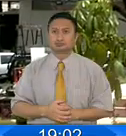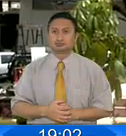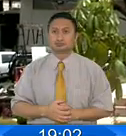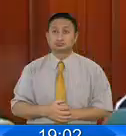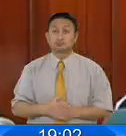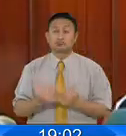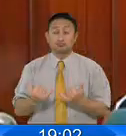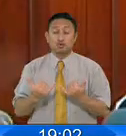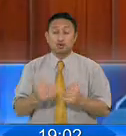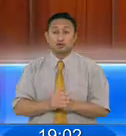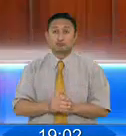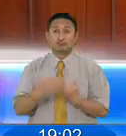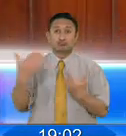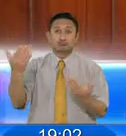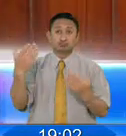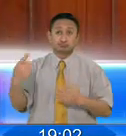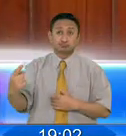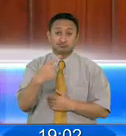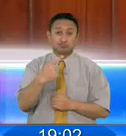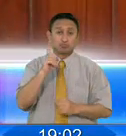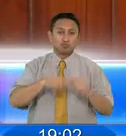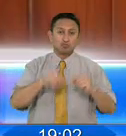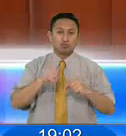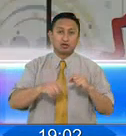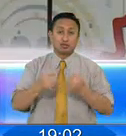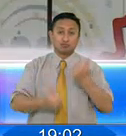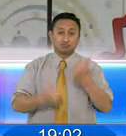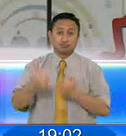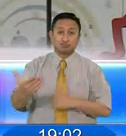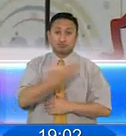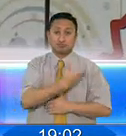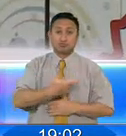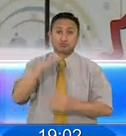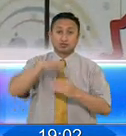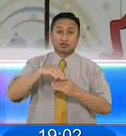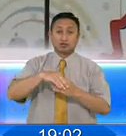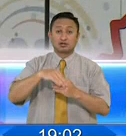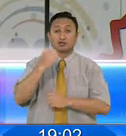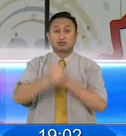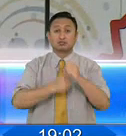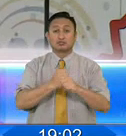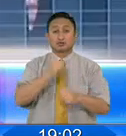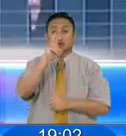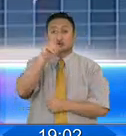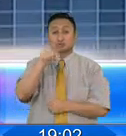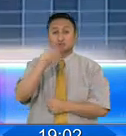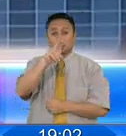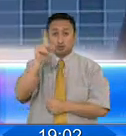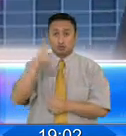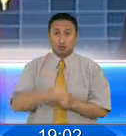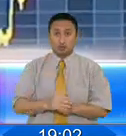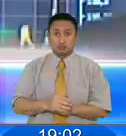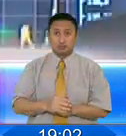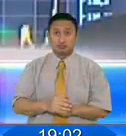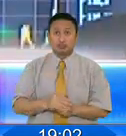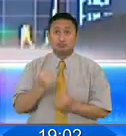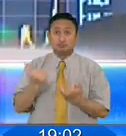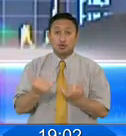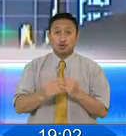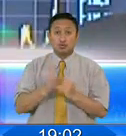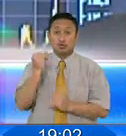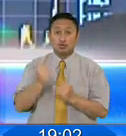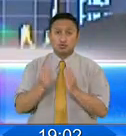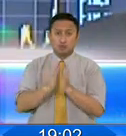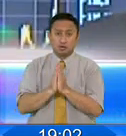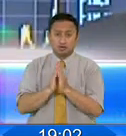Álvaro Noboa no podrá estar en la papeleta para las elecciones presidenciales del 2021. Noboa quemó su último cartucho al querer